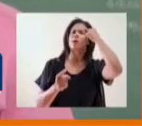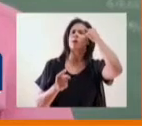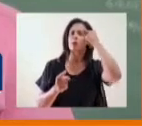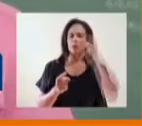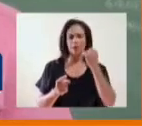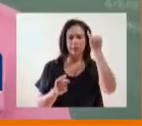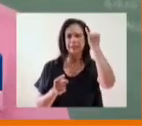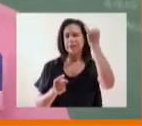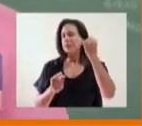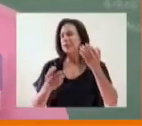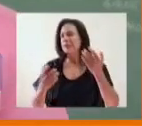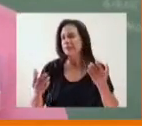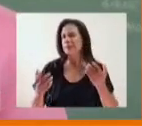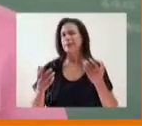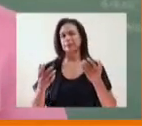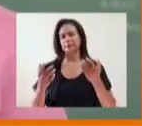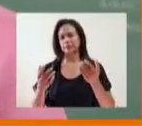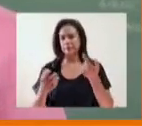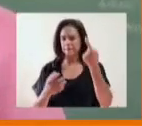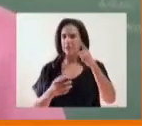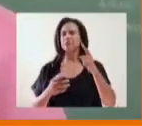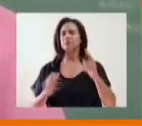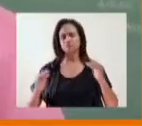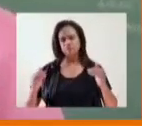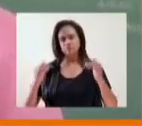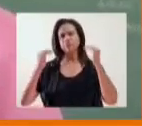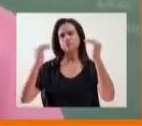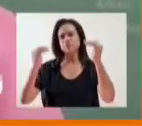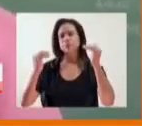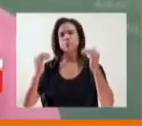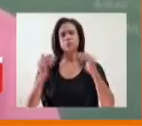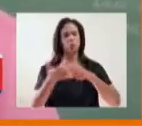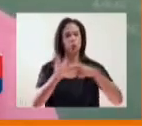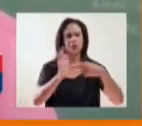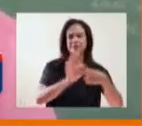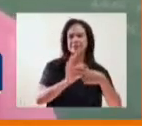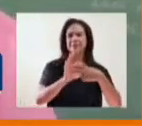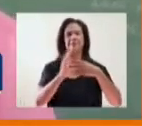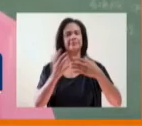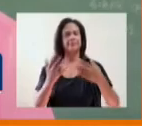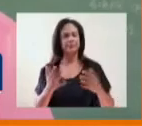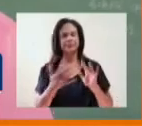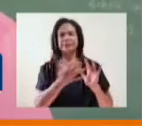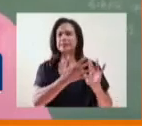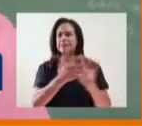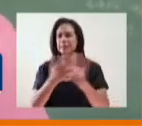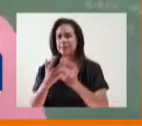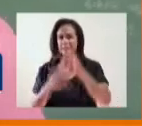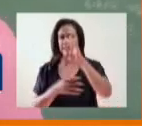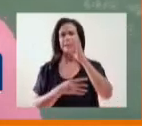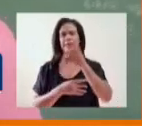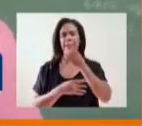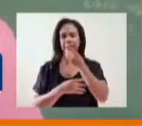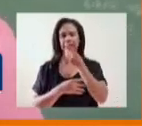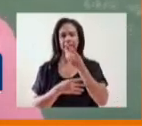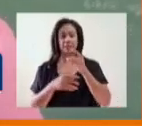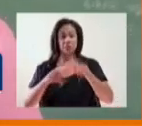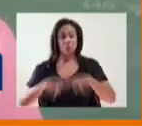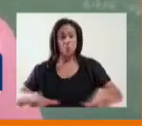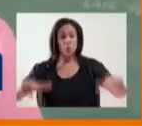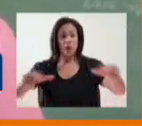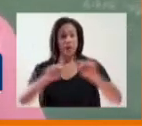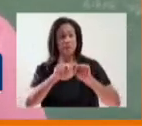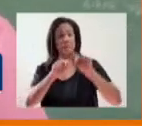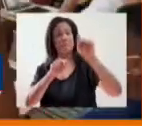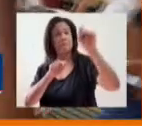la la ciudad o el país más avanzado en cuanto al